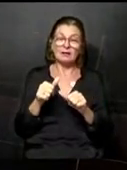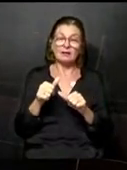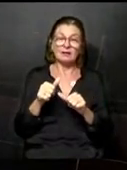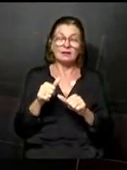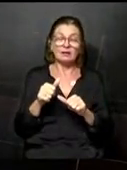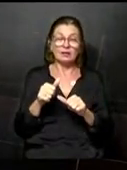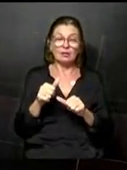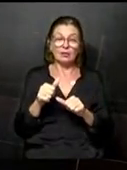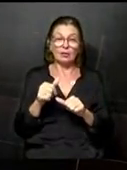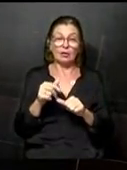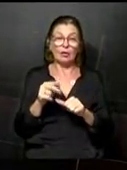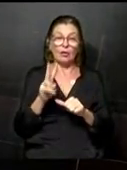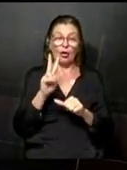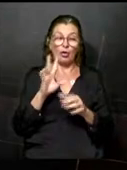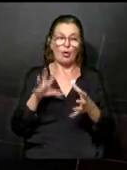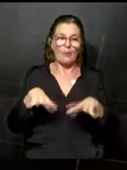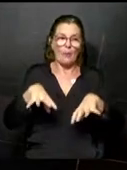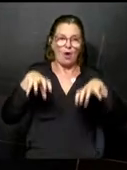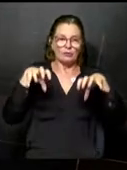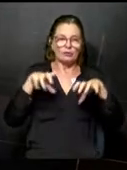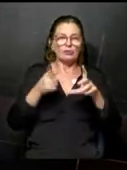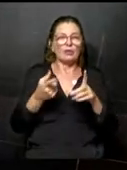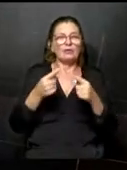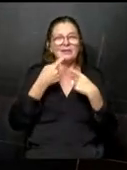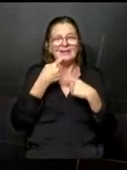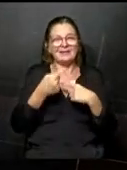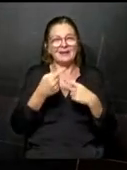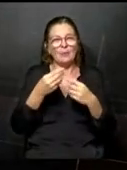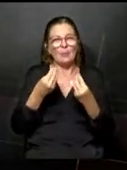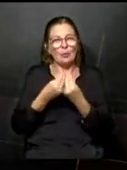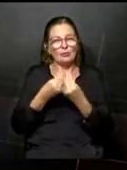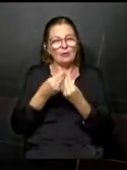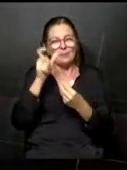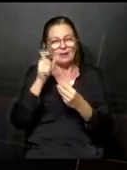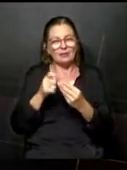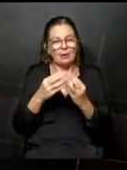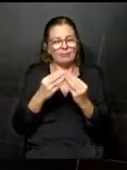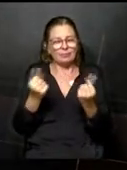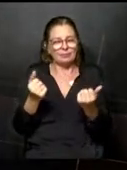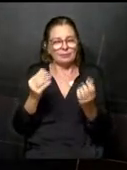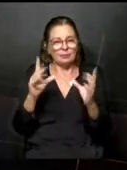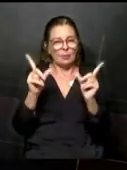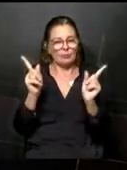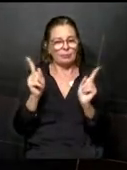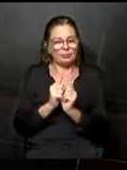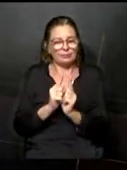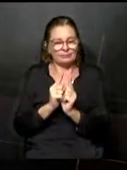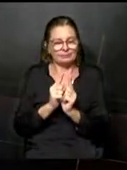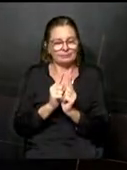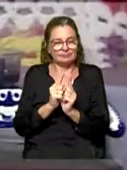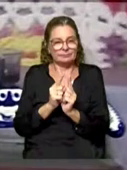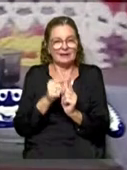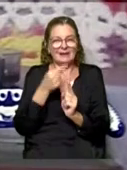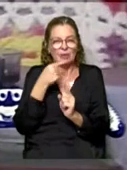los dos demonios o minimizar la cantidad de personas desaparecidas en Uruguay. ¿Esto opina Belela a propósito del tema?